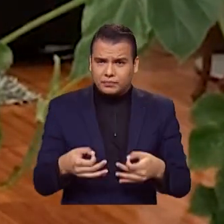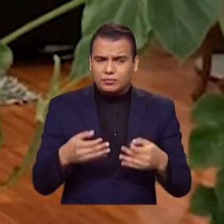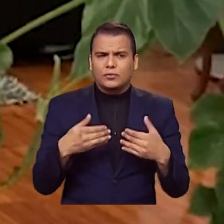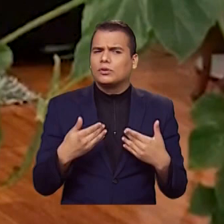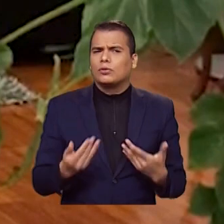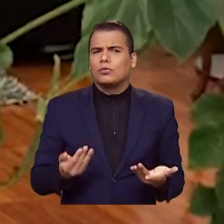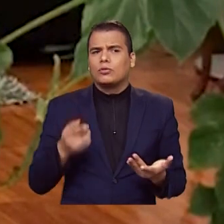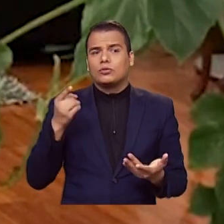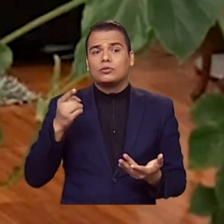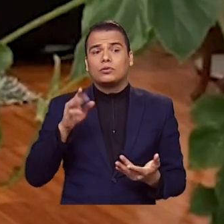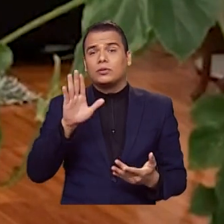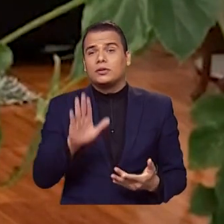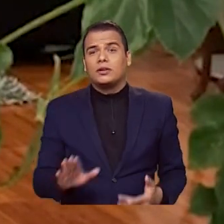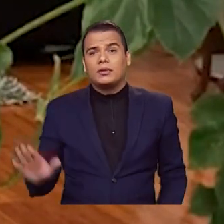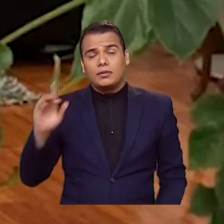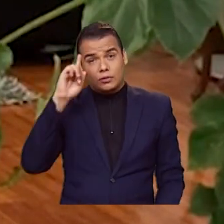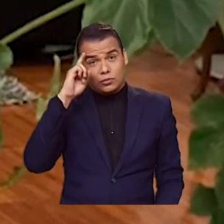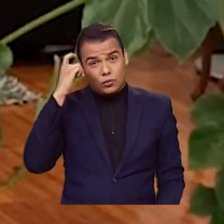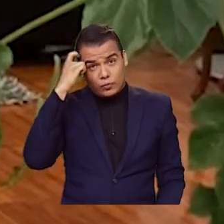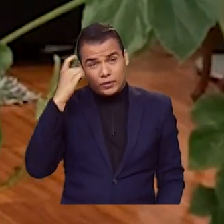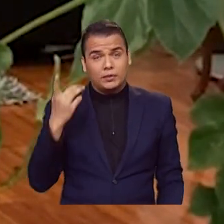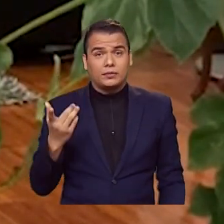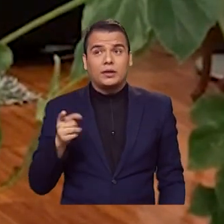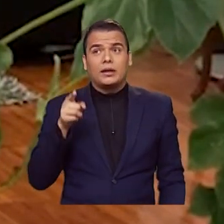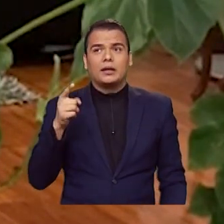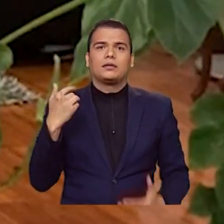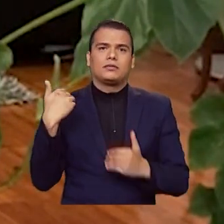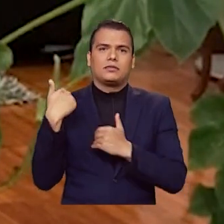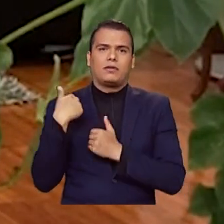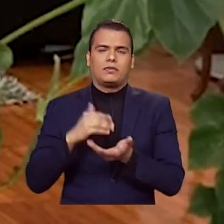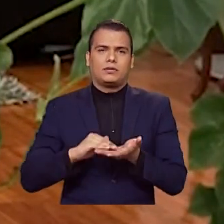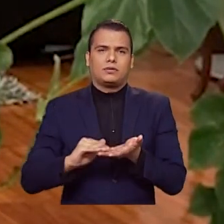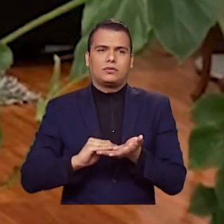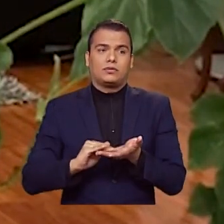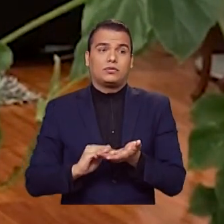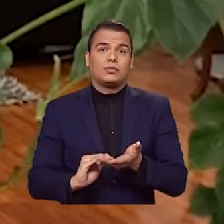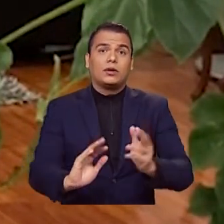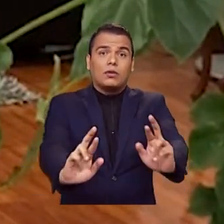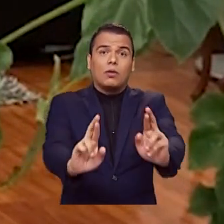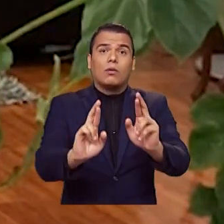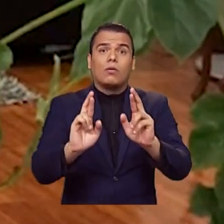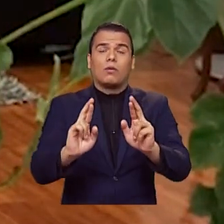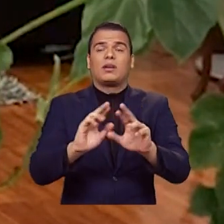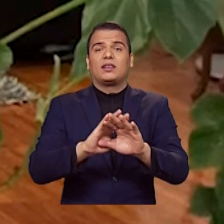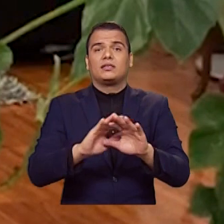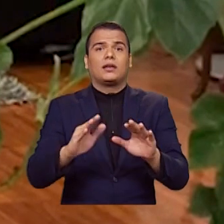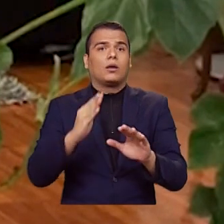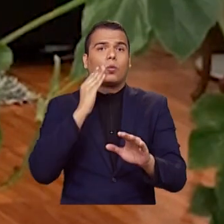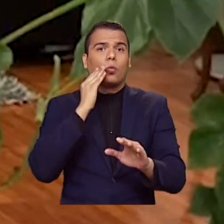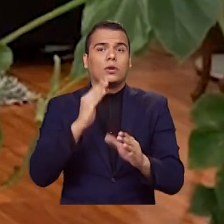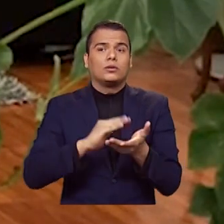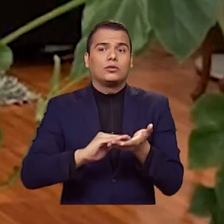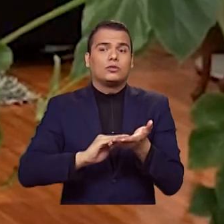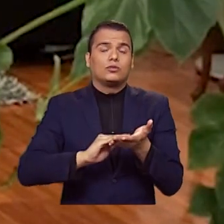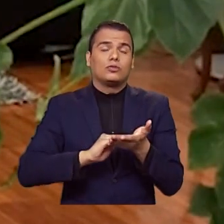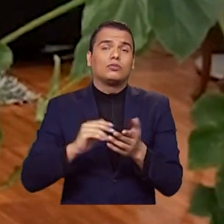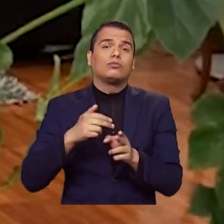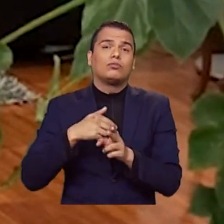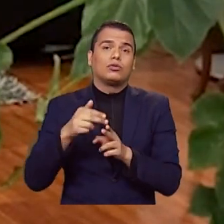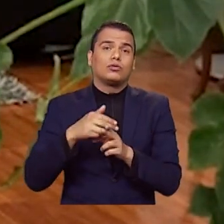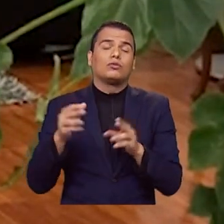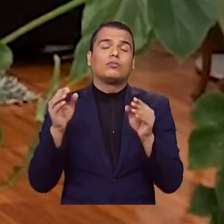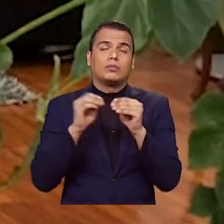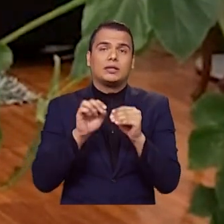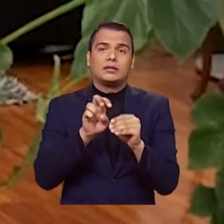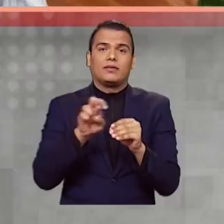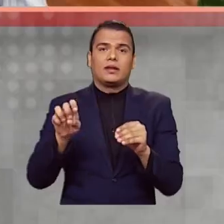gobierno departamental, el gobierno central, pero aspiramos los tumaqueños de que pronto tengamos ese hospital de tercer